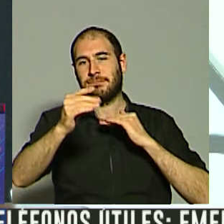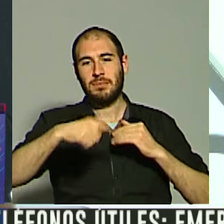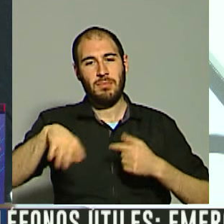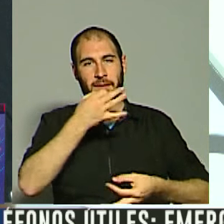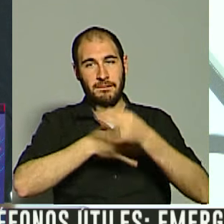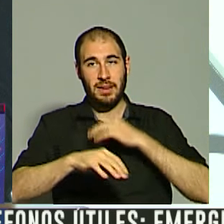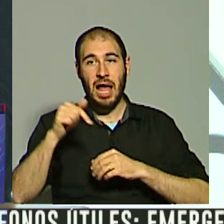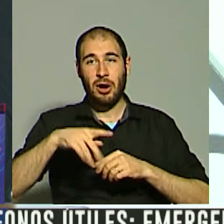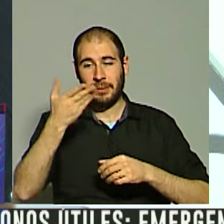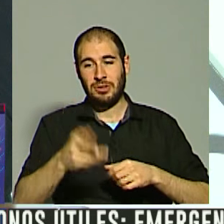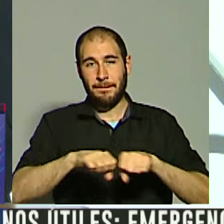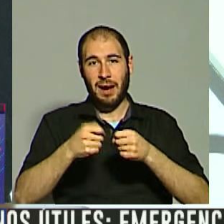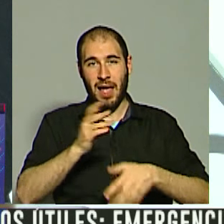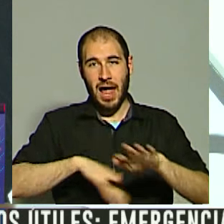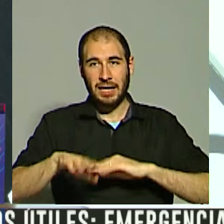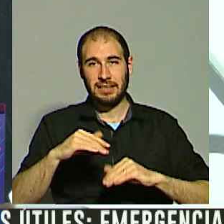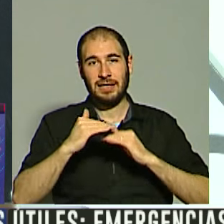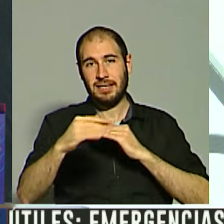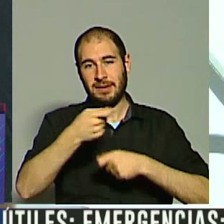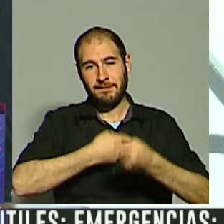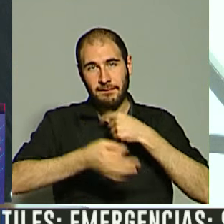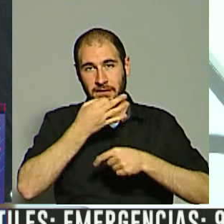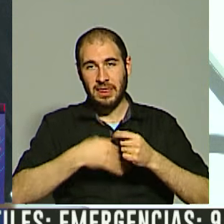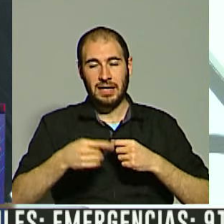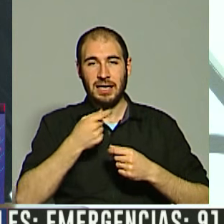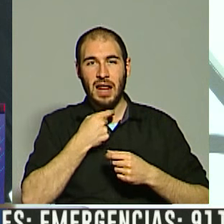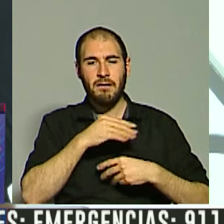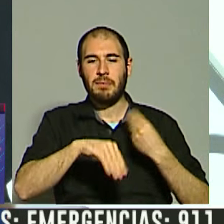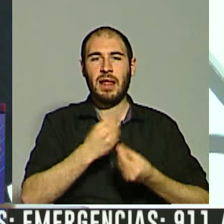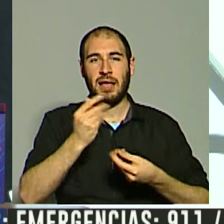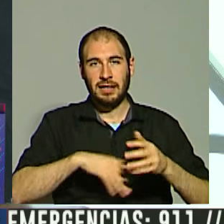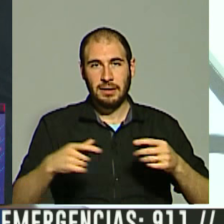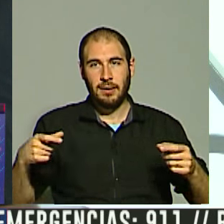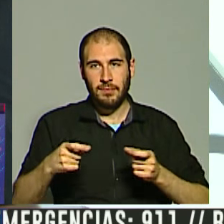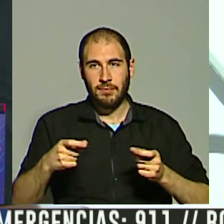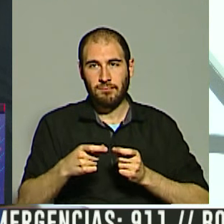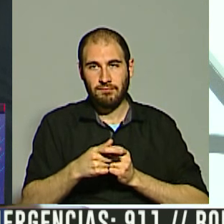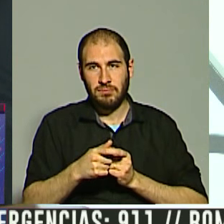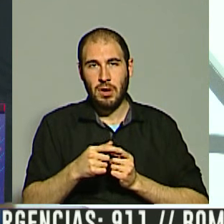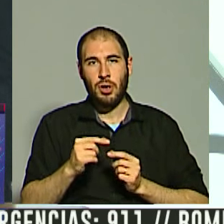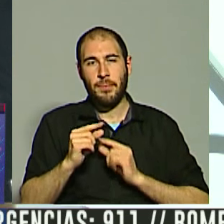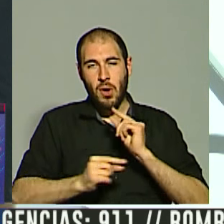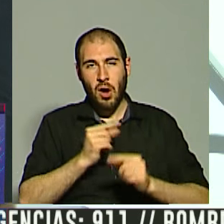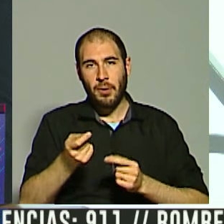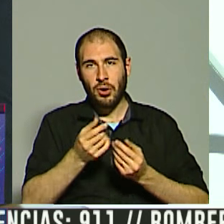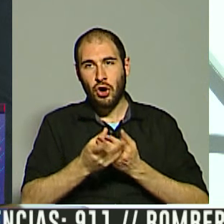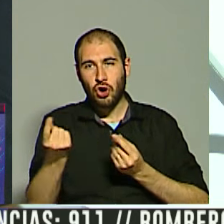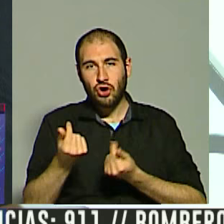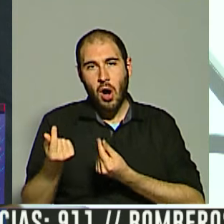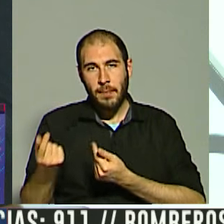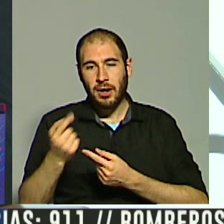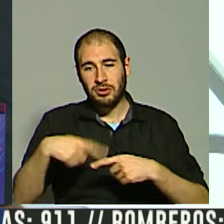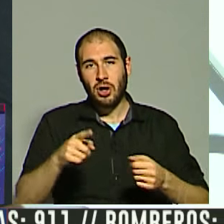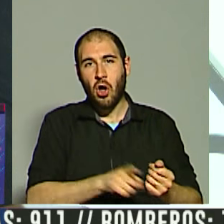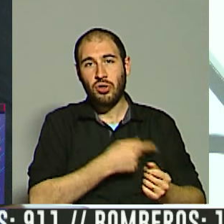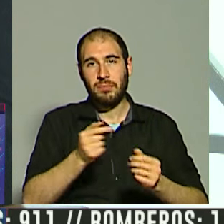mercado. Hoy el panadero lo que busca es mantenerse en el mercado. Y la familia lo que hace es ir reduciendo de a poco el consumo en este producto